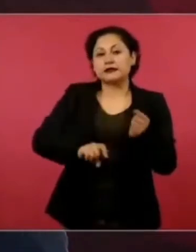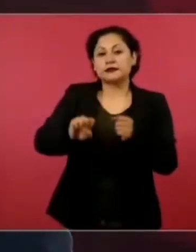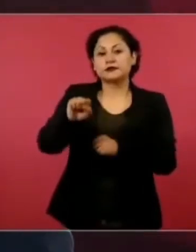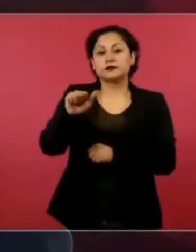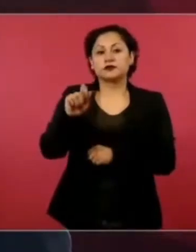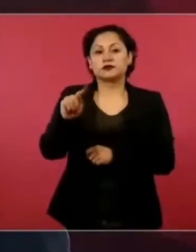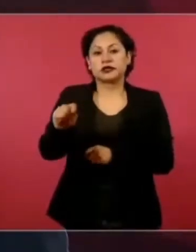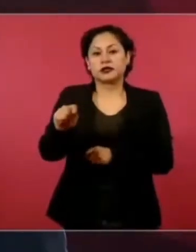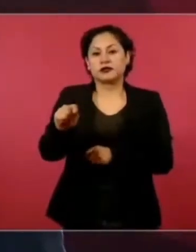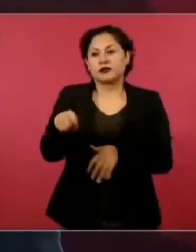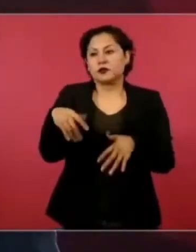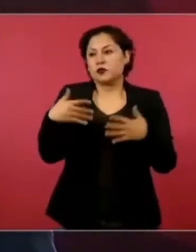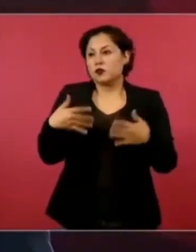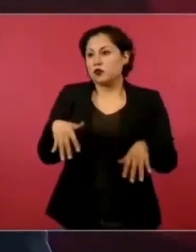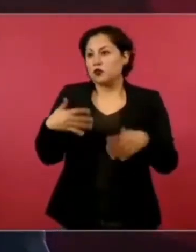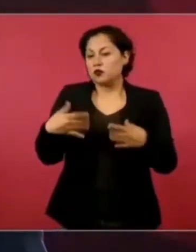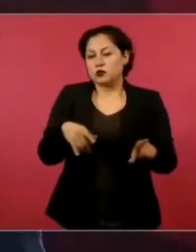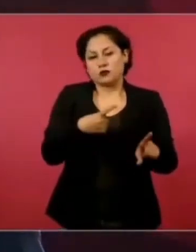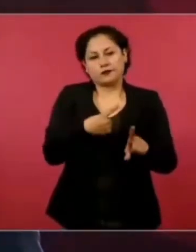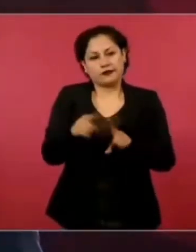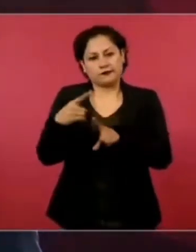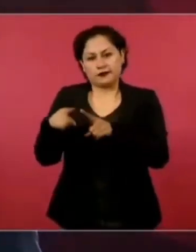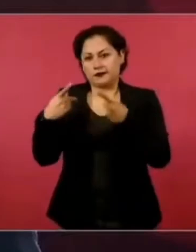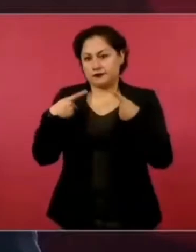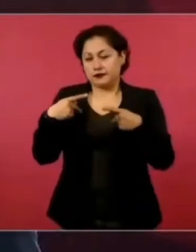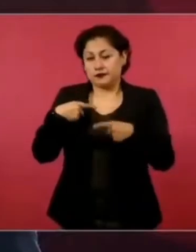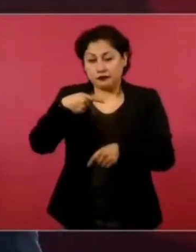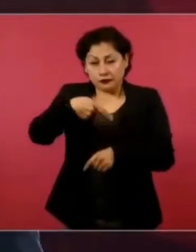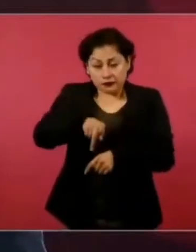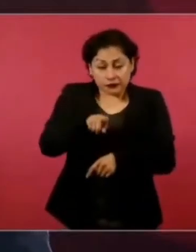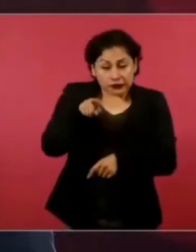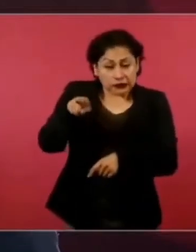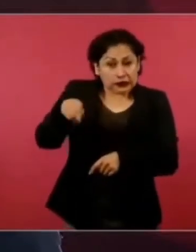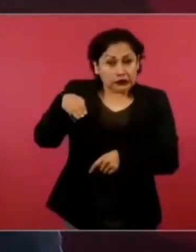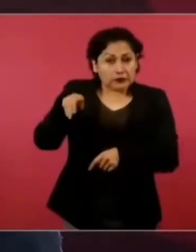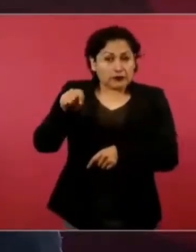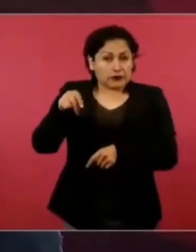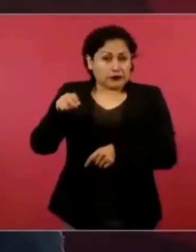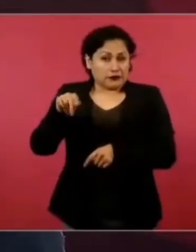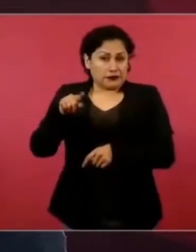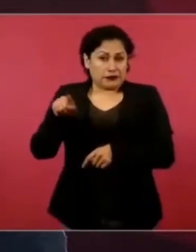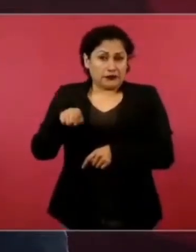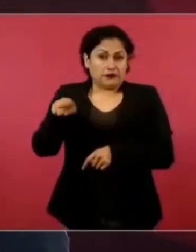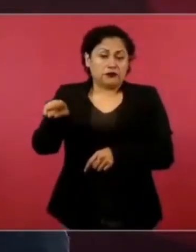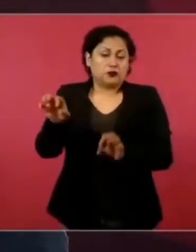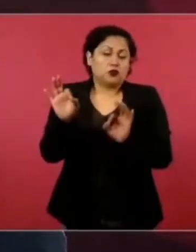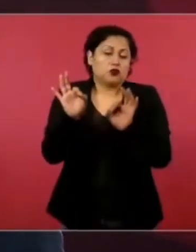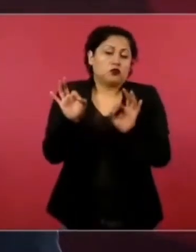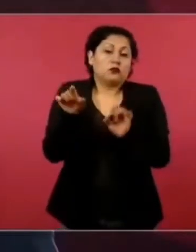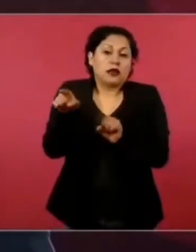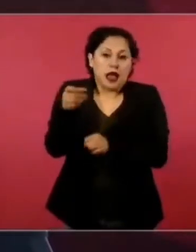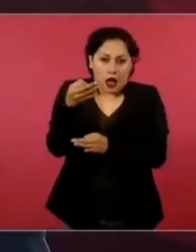como Antonio Martínez, el actual director del SAT.